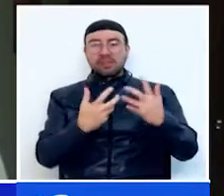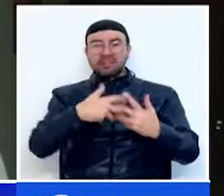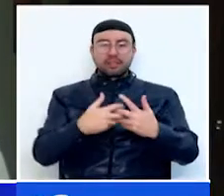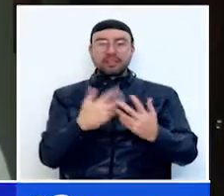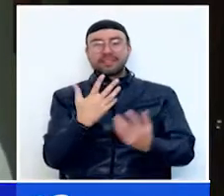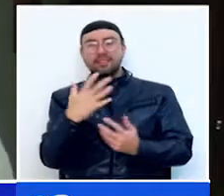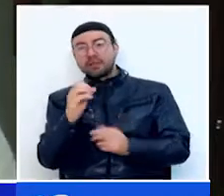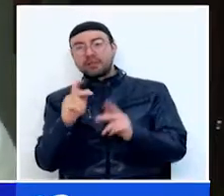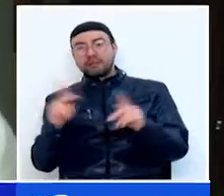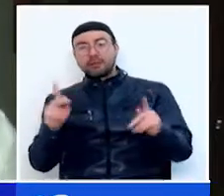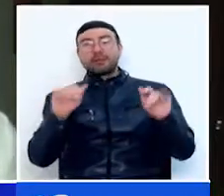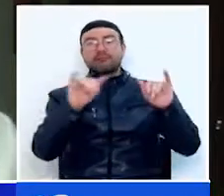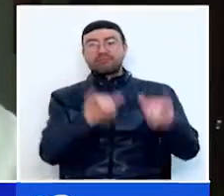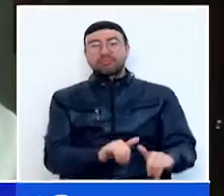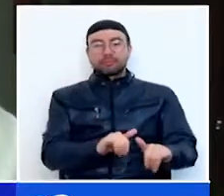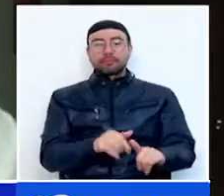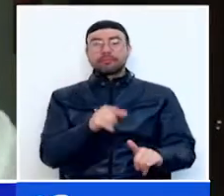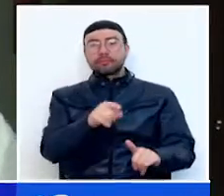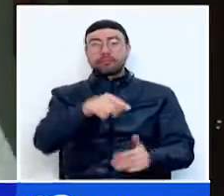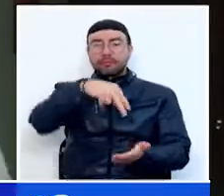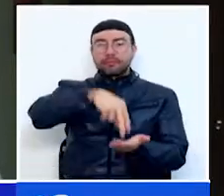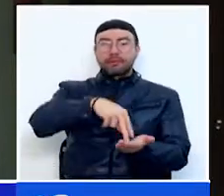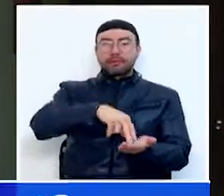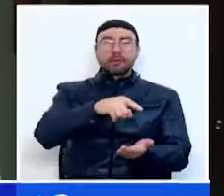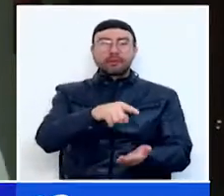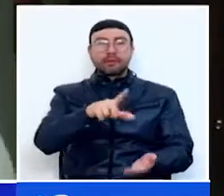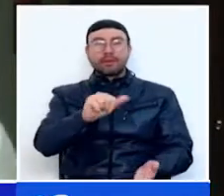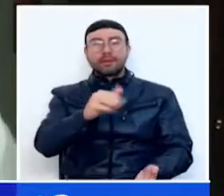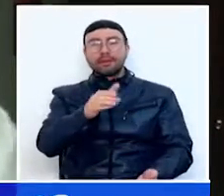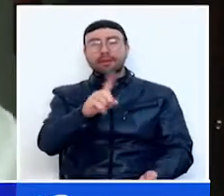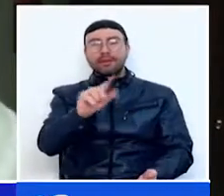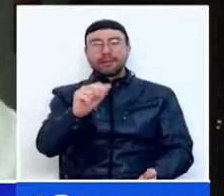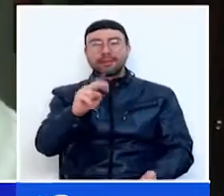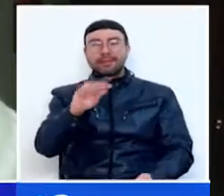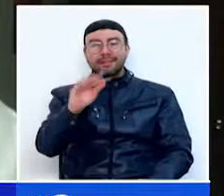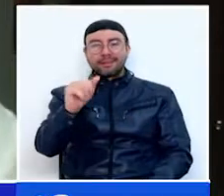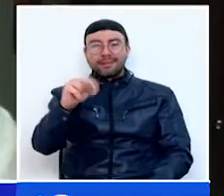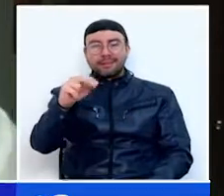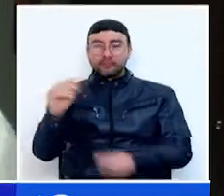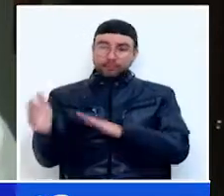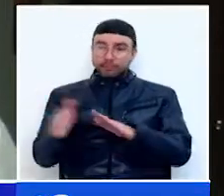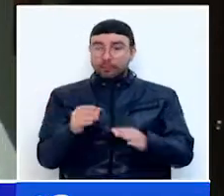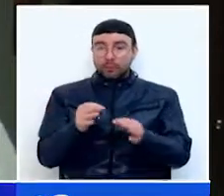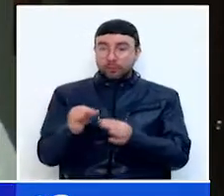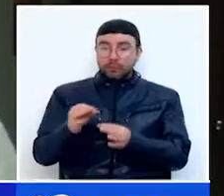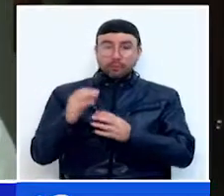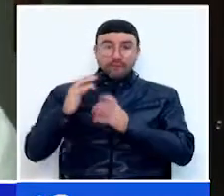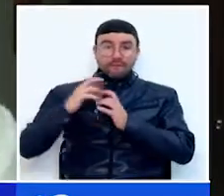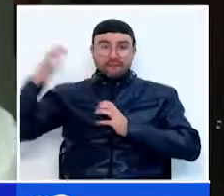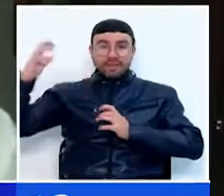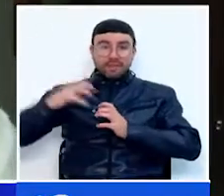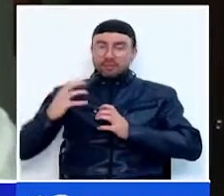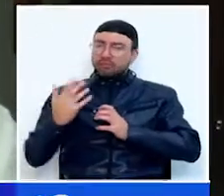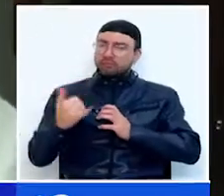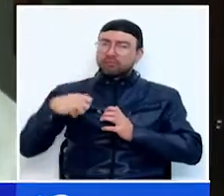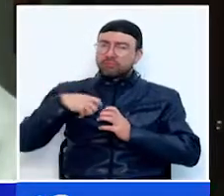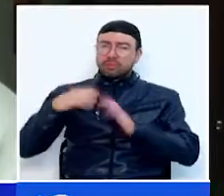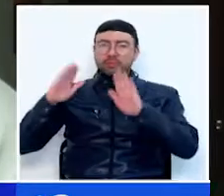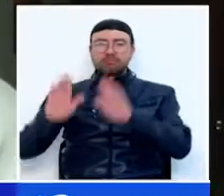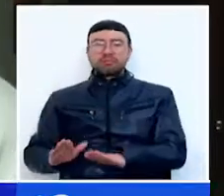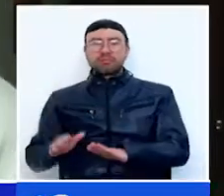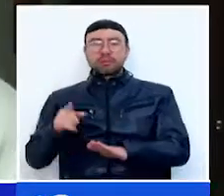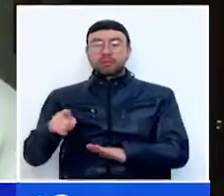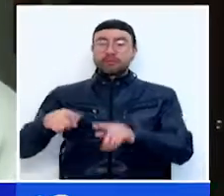personas aproximadamente en el parador conocido como La Santana. Municipio de Viterbo, tenemos un bloqueo en el sector